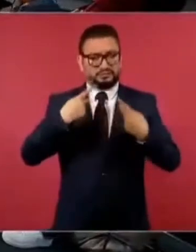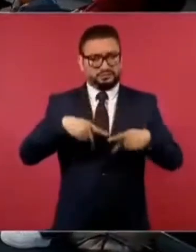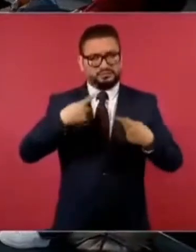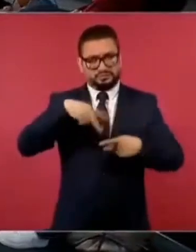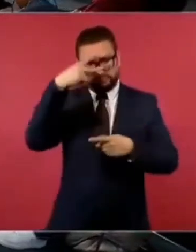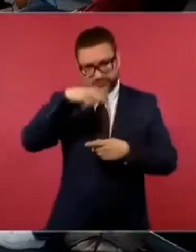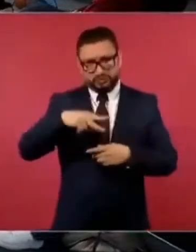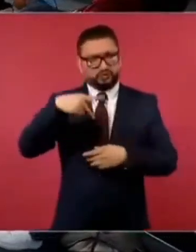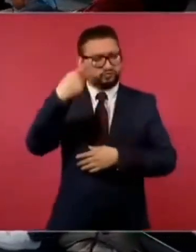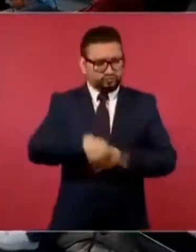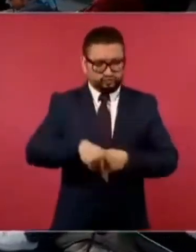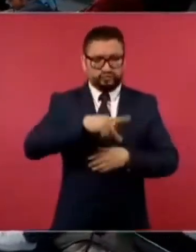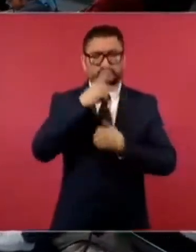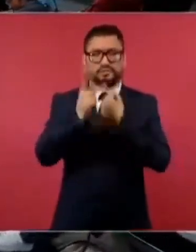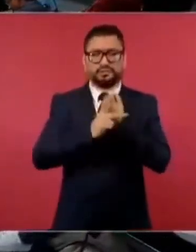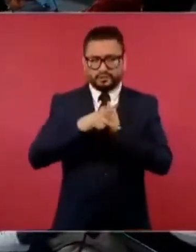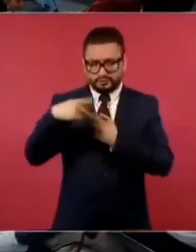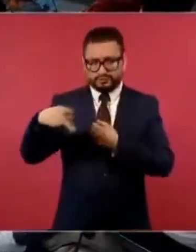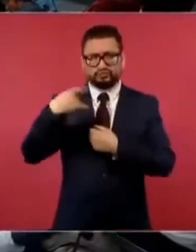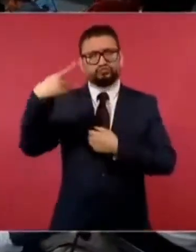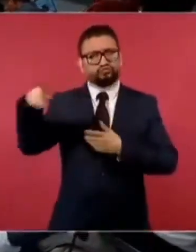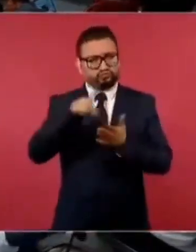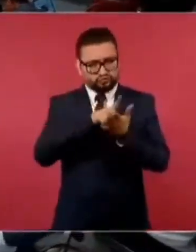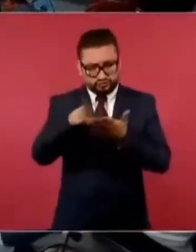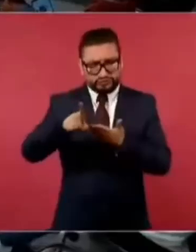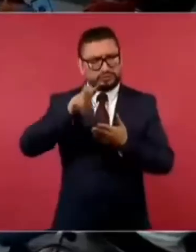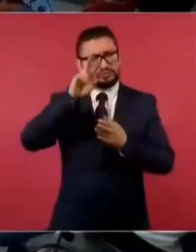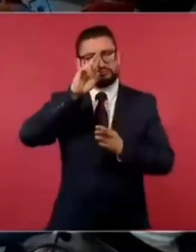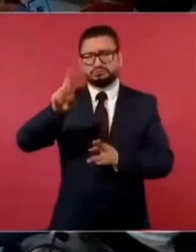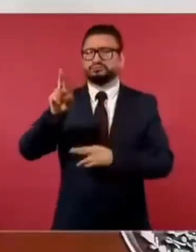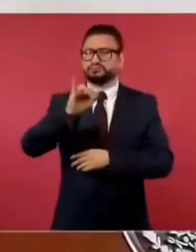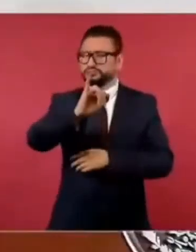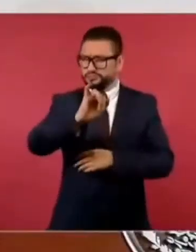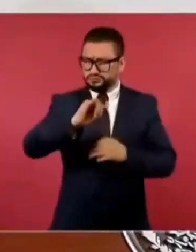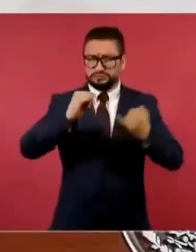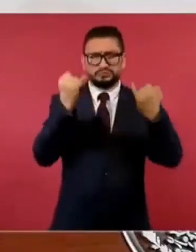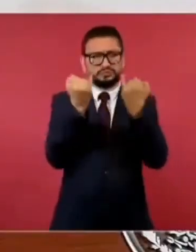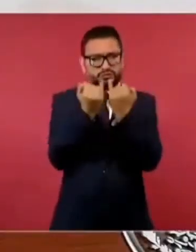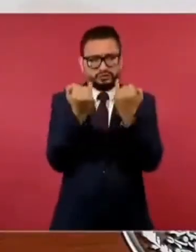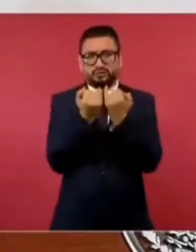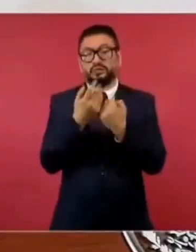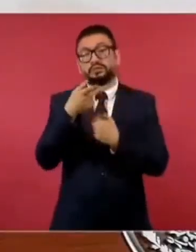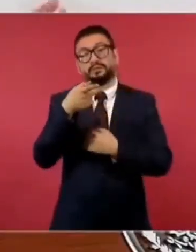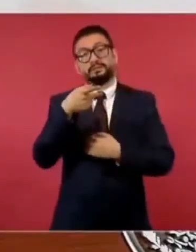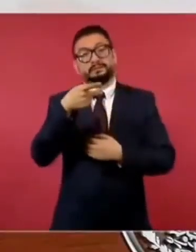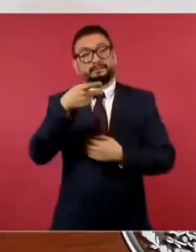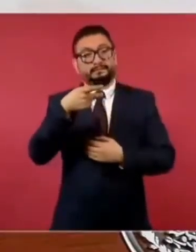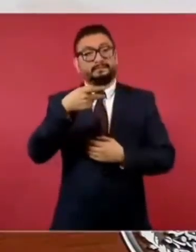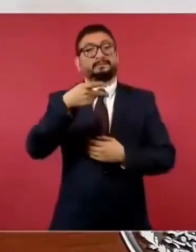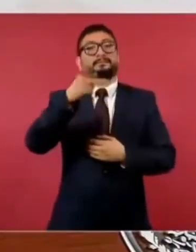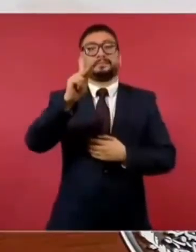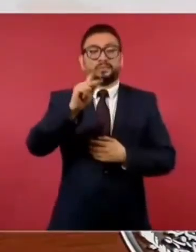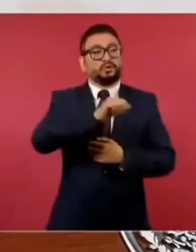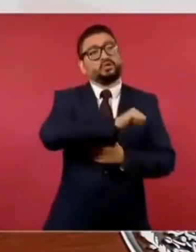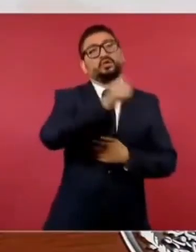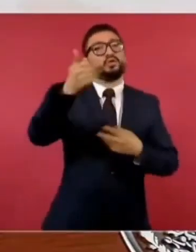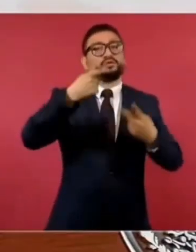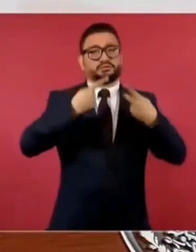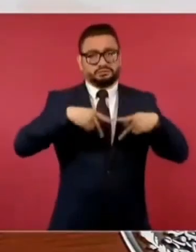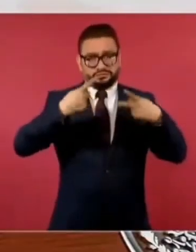sus derechos y deben de ser respetados, pero hay otros mexicanos.